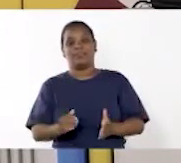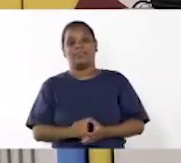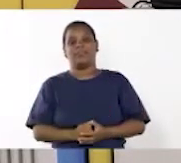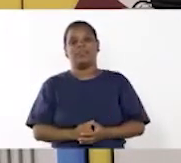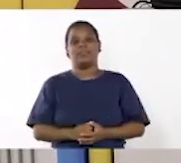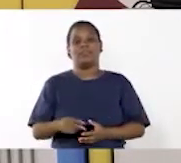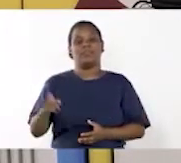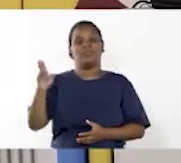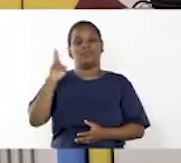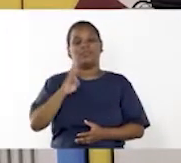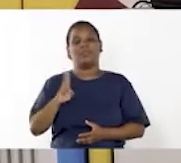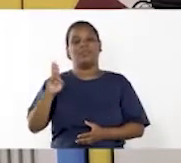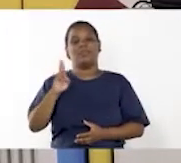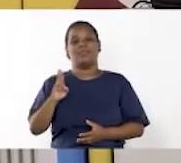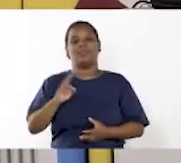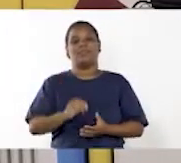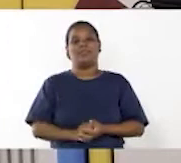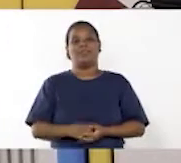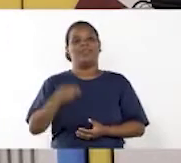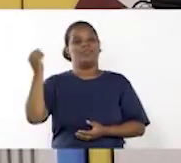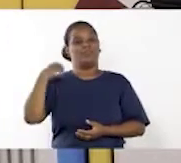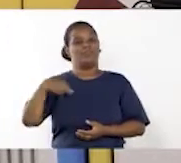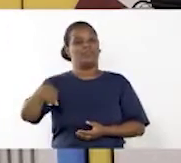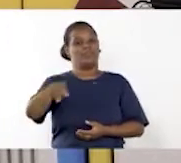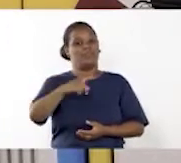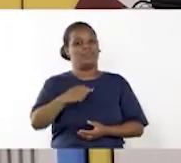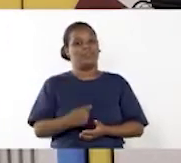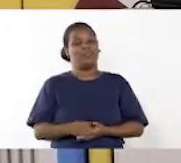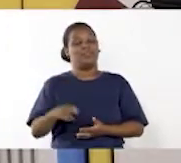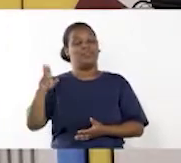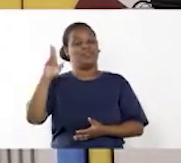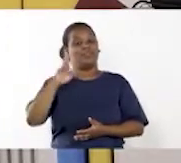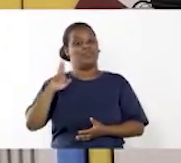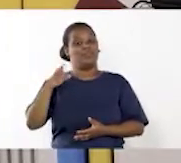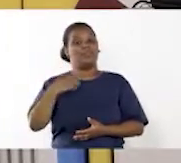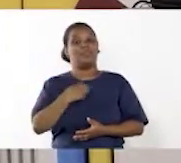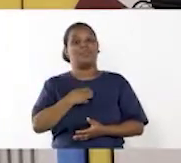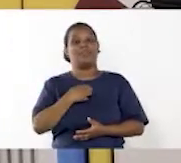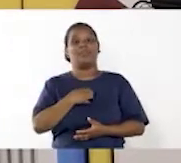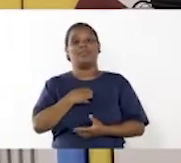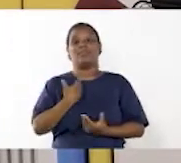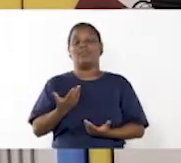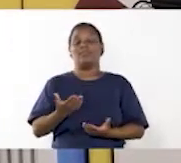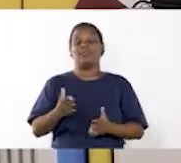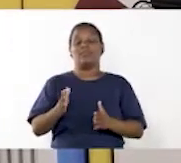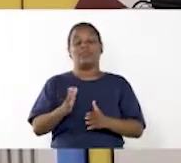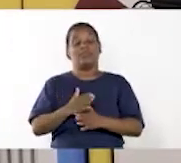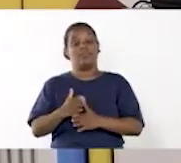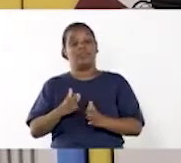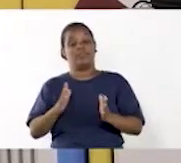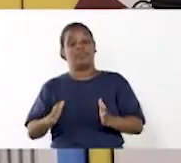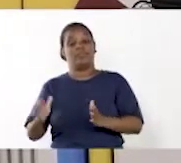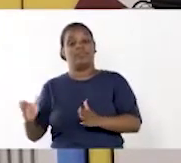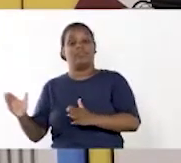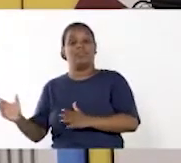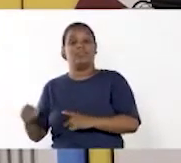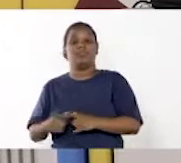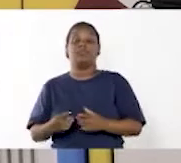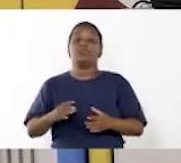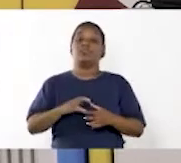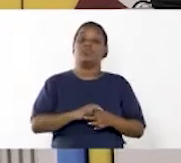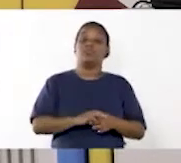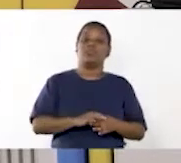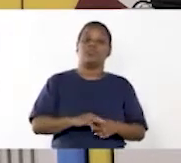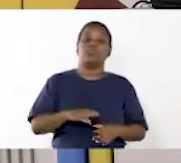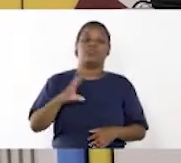la educación de jóvenes y adultos. Saben ustedes que la facultad tiene varios semestres, pero geografía se